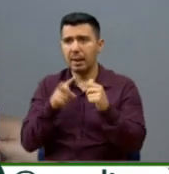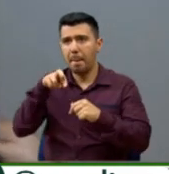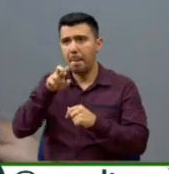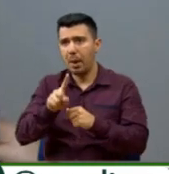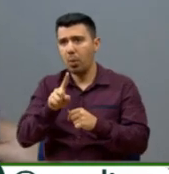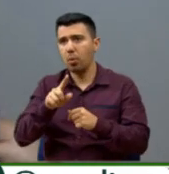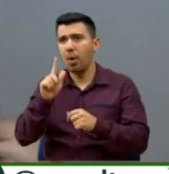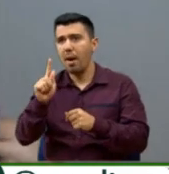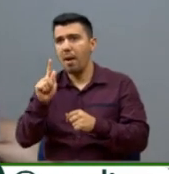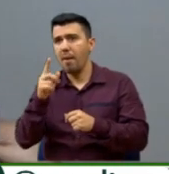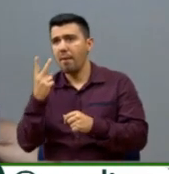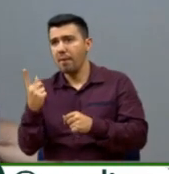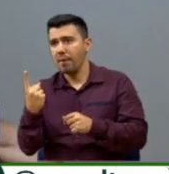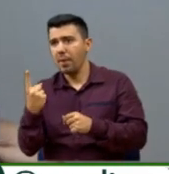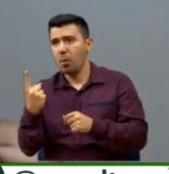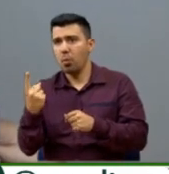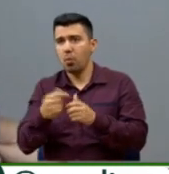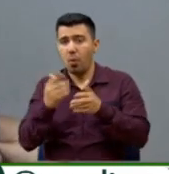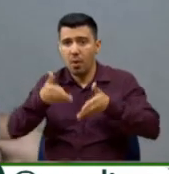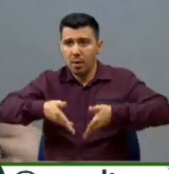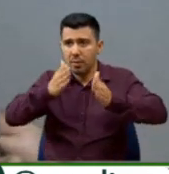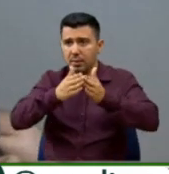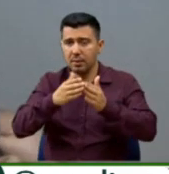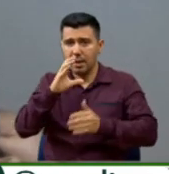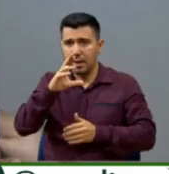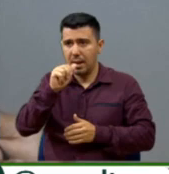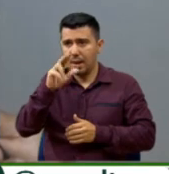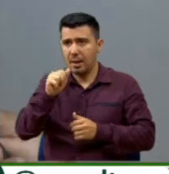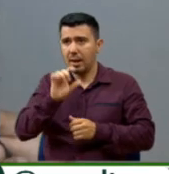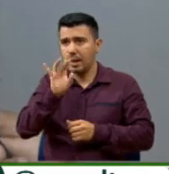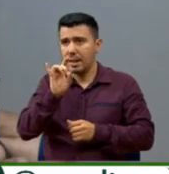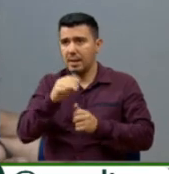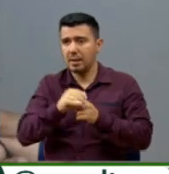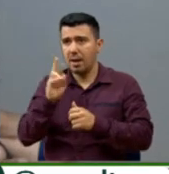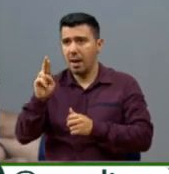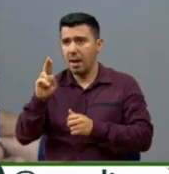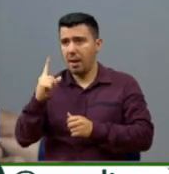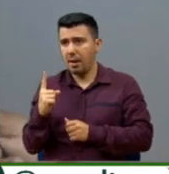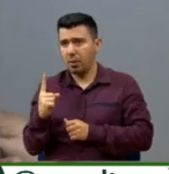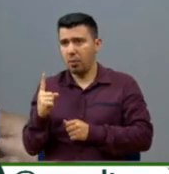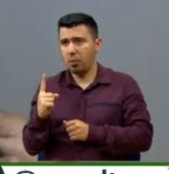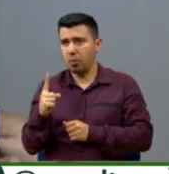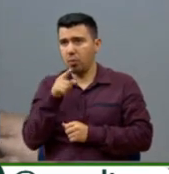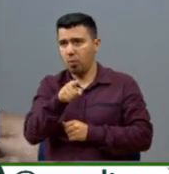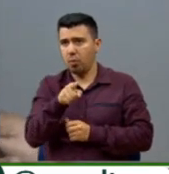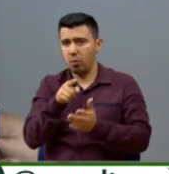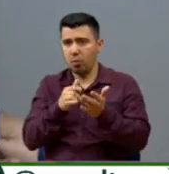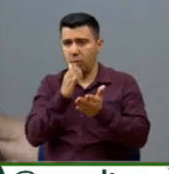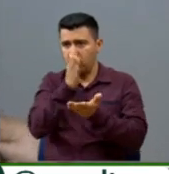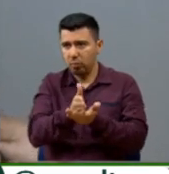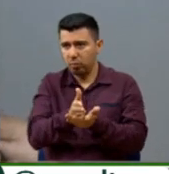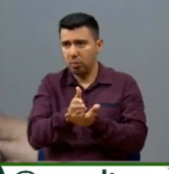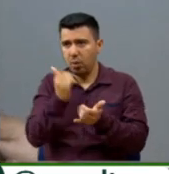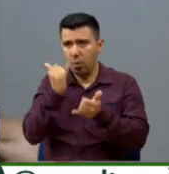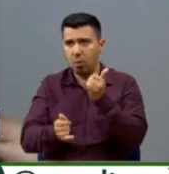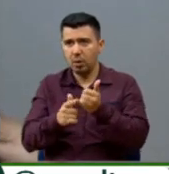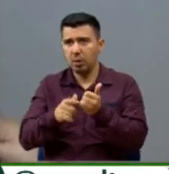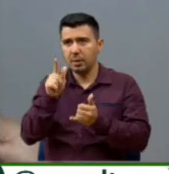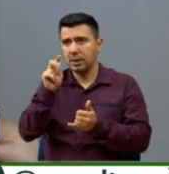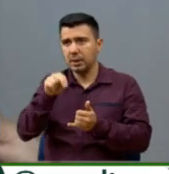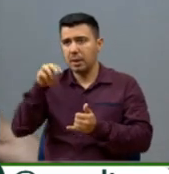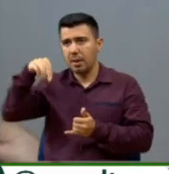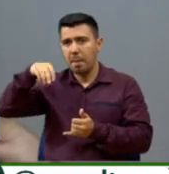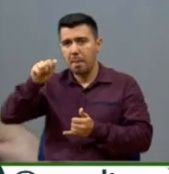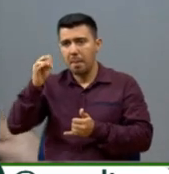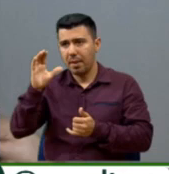P1 y la R1, que van por la carrera 15. La R1 va a ser su última parada en San Mateo. Las